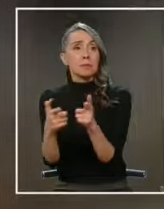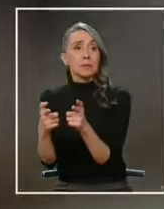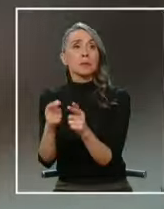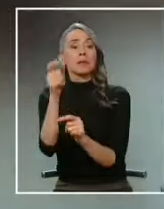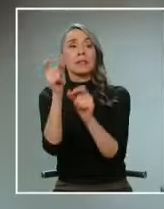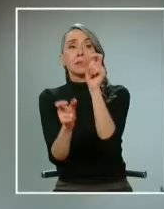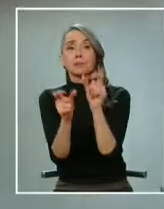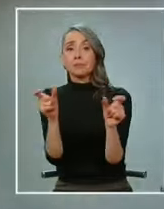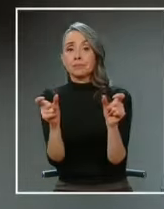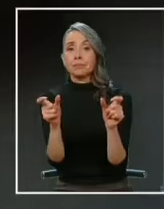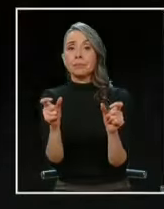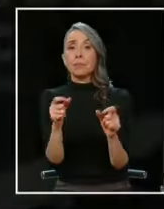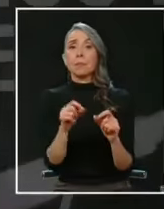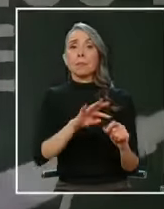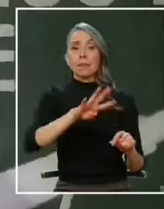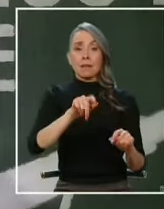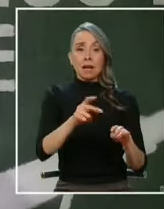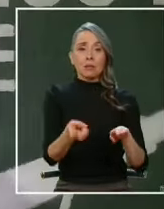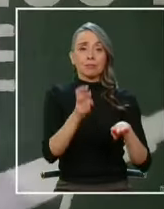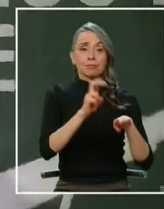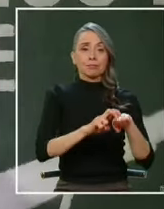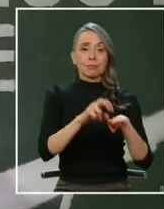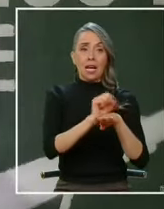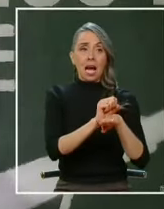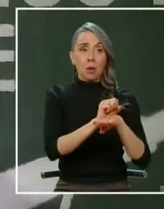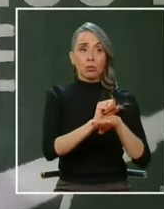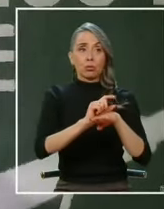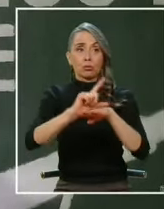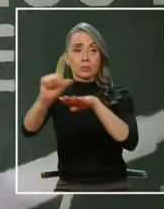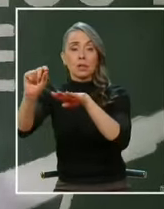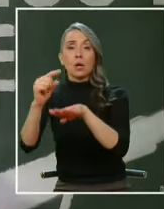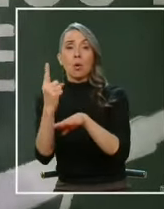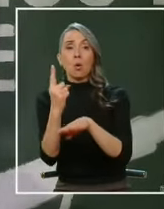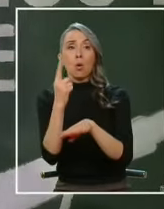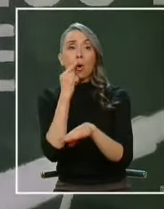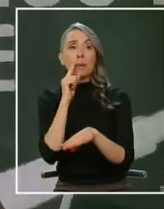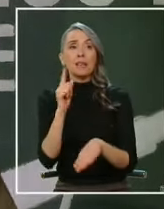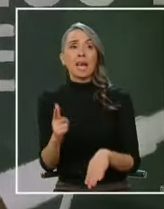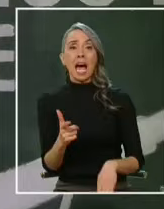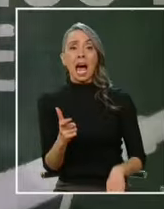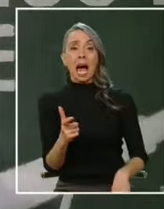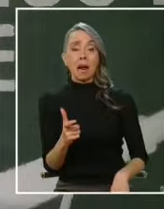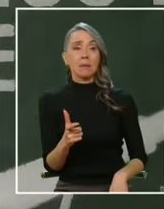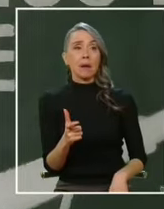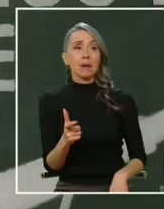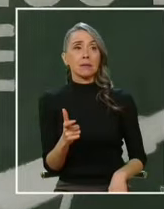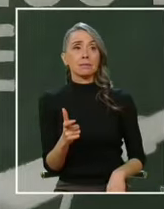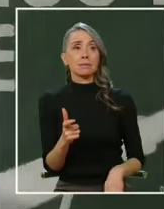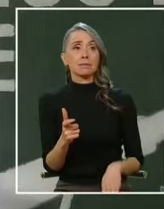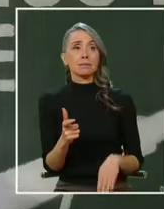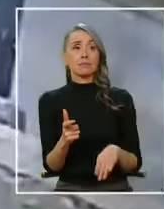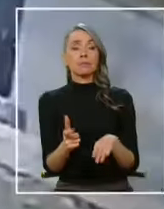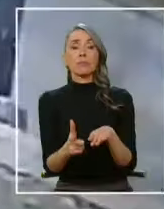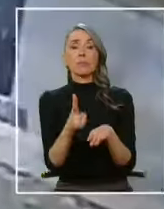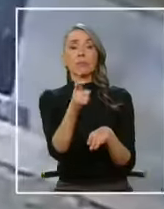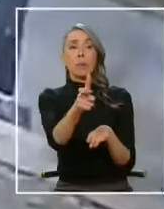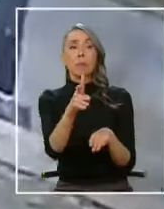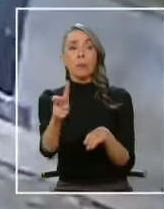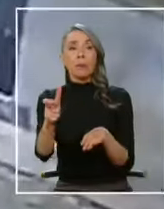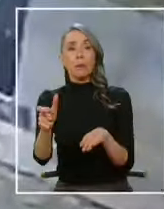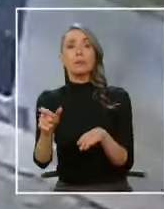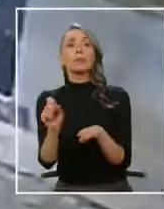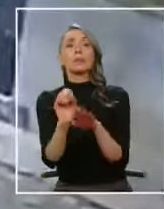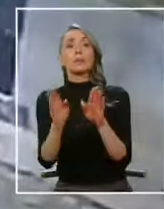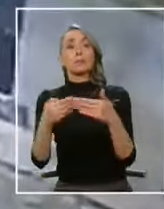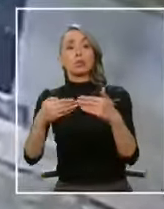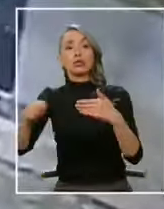Las personas huyen en un vehículo. Uno de los sujetos, al parecer prevenido un arma de fuego, efectuó 3 disparos. Un turbazo que